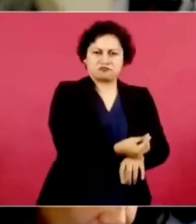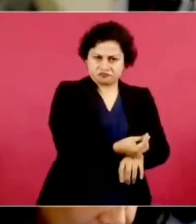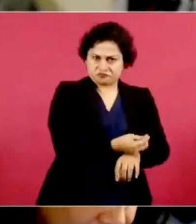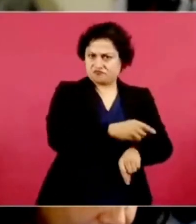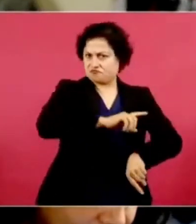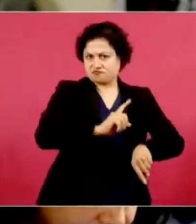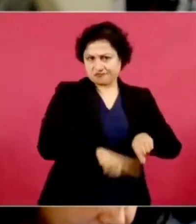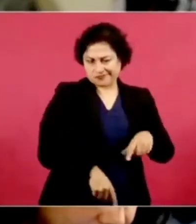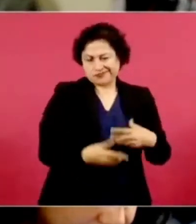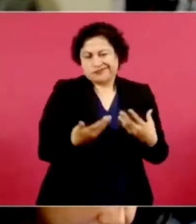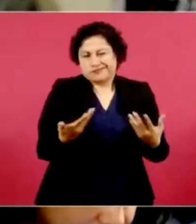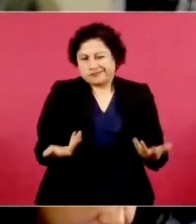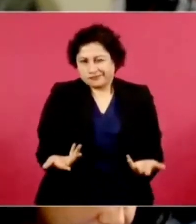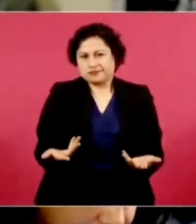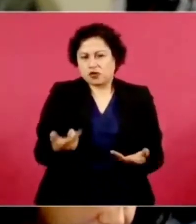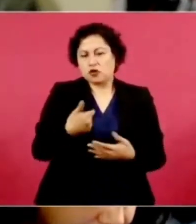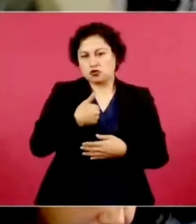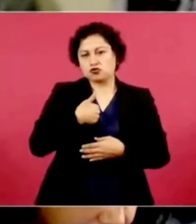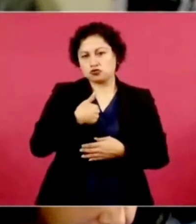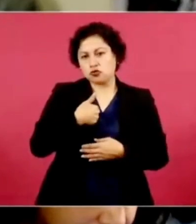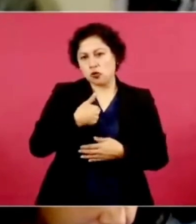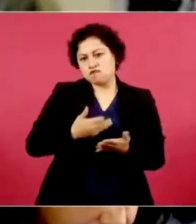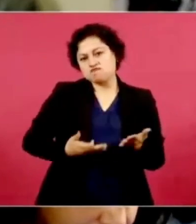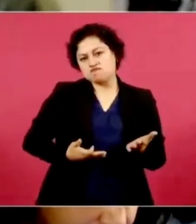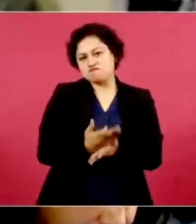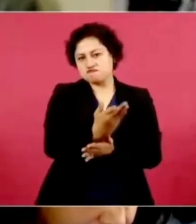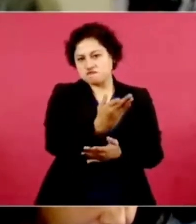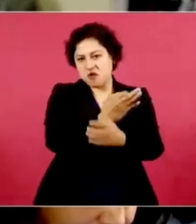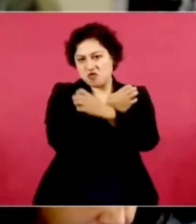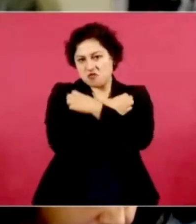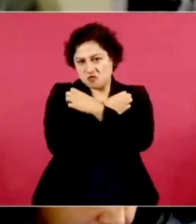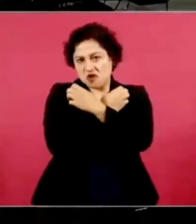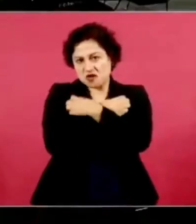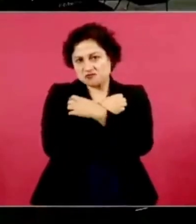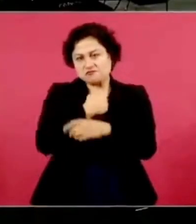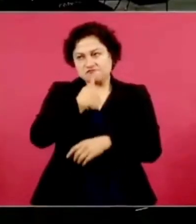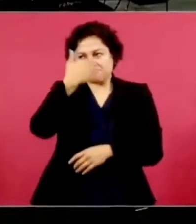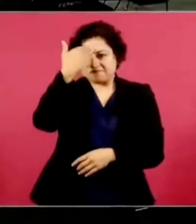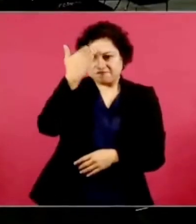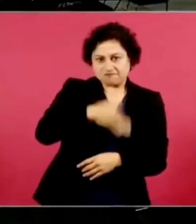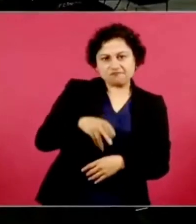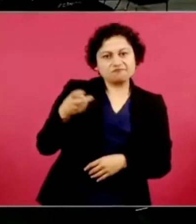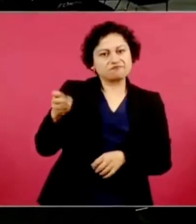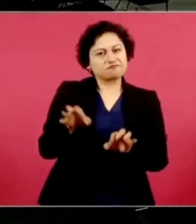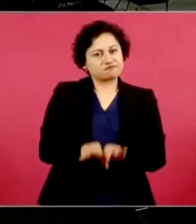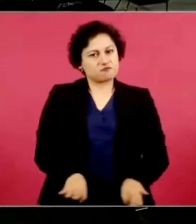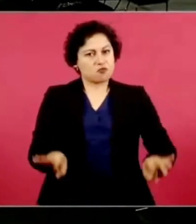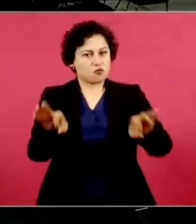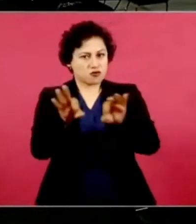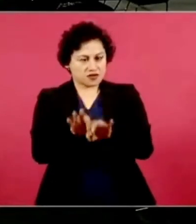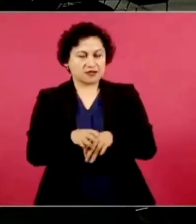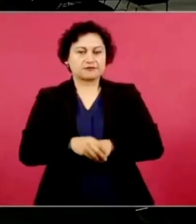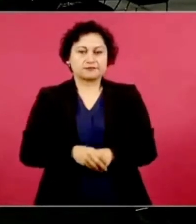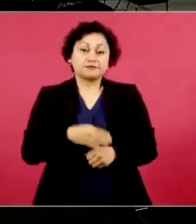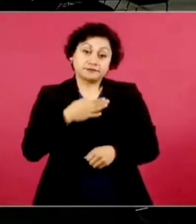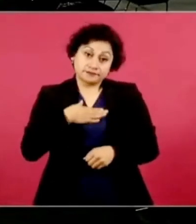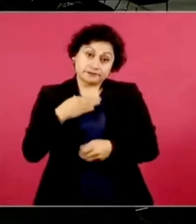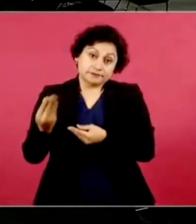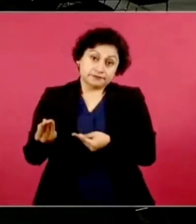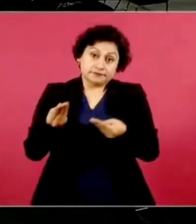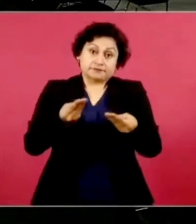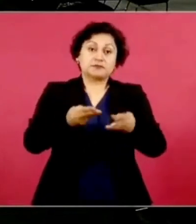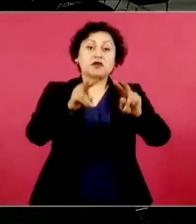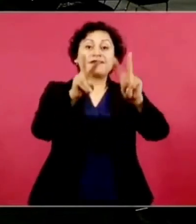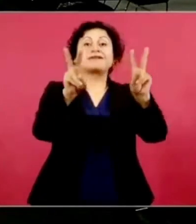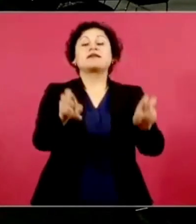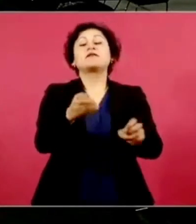eso hacemos lo que hacemos. Y el tema que traigo tiene que ver con la educación, pero se lo quería plantear a usted la vez pasada que